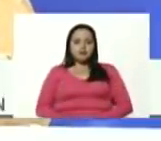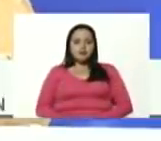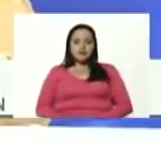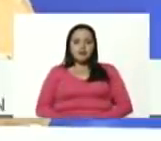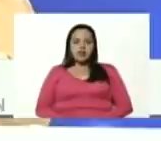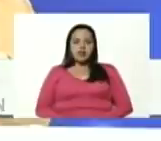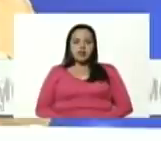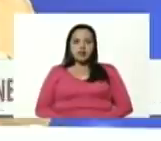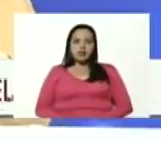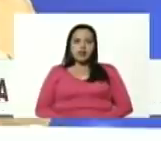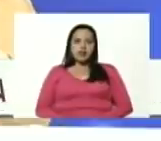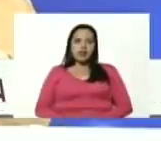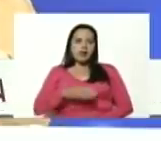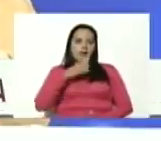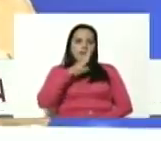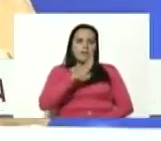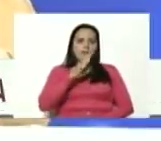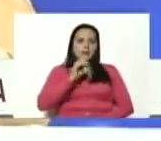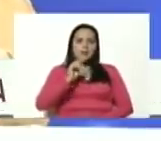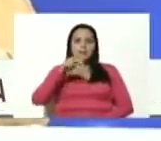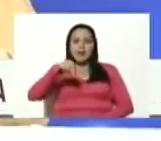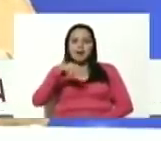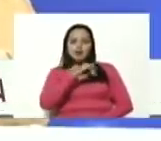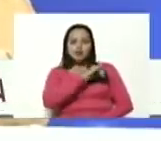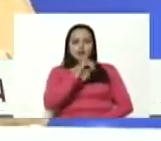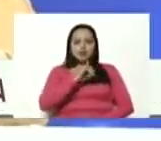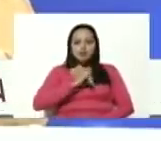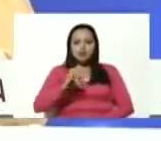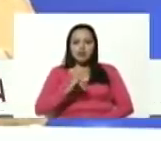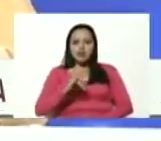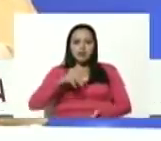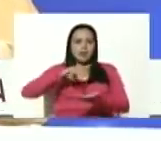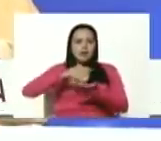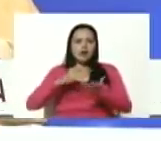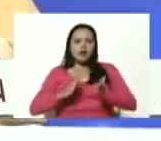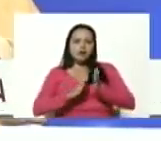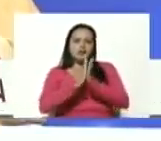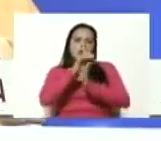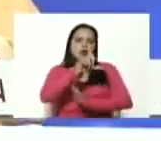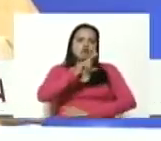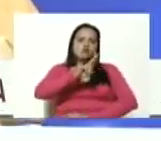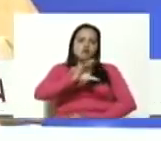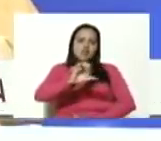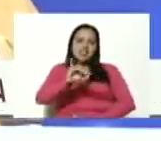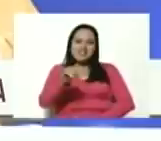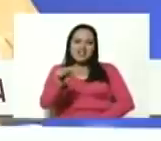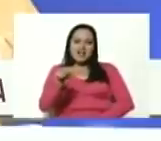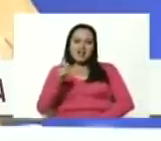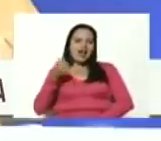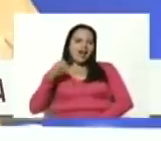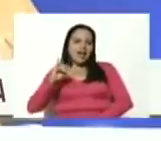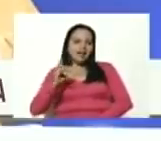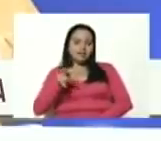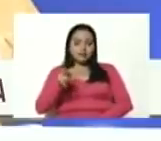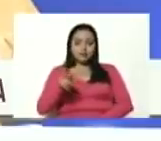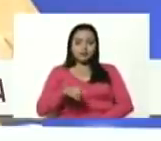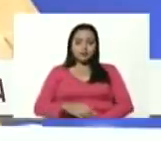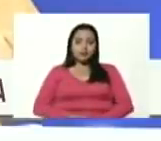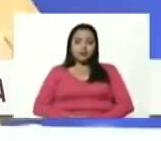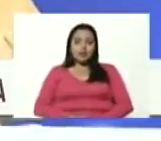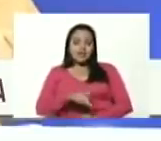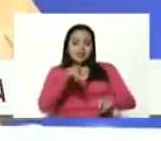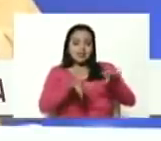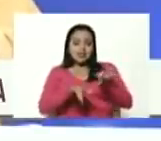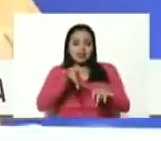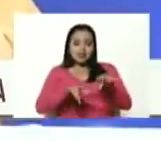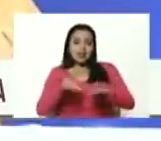de Banzulia, allá en la parroquia Santa Lucía. Allá está Gerson Ríos,